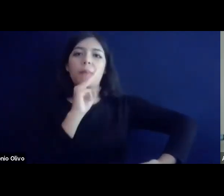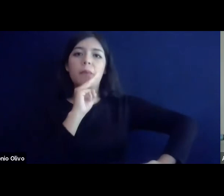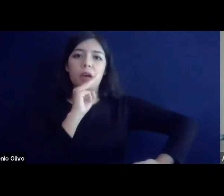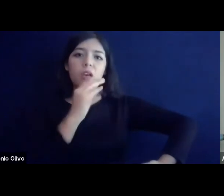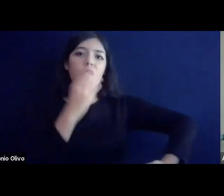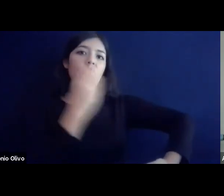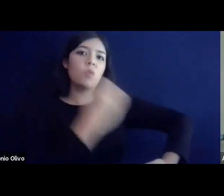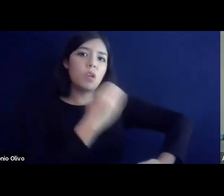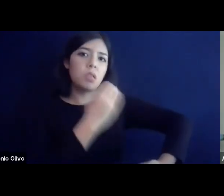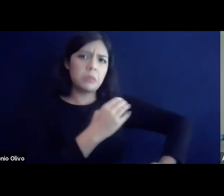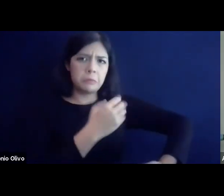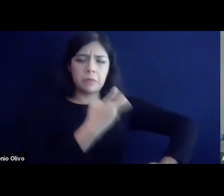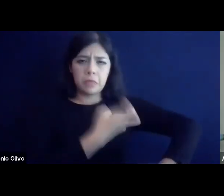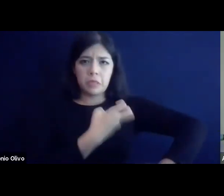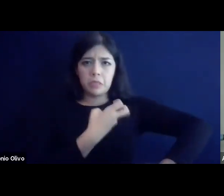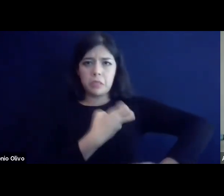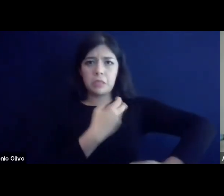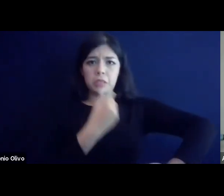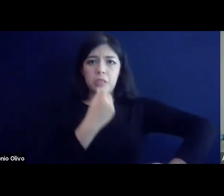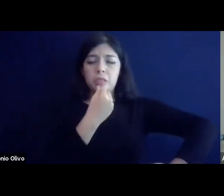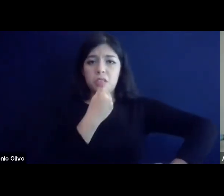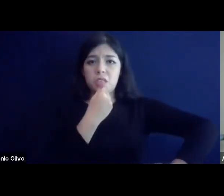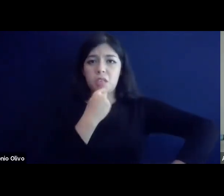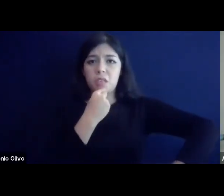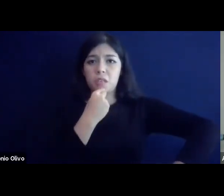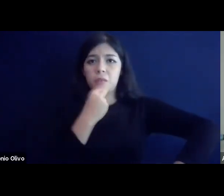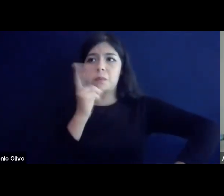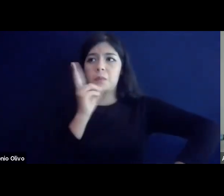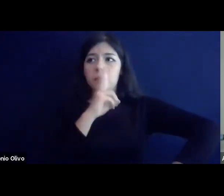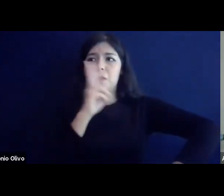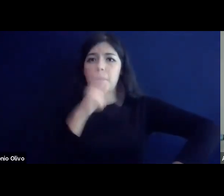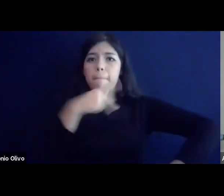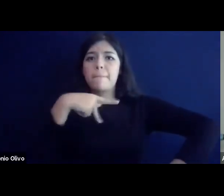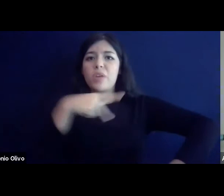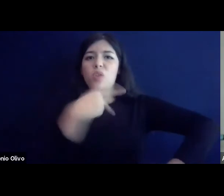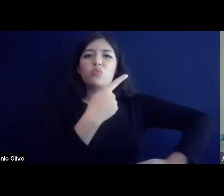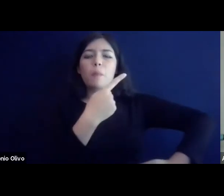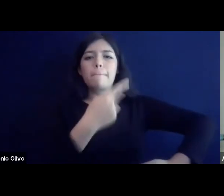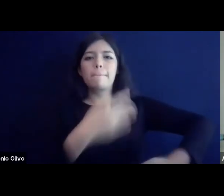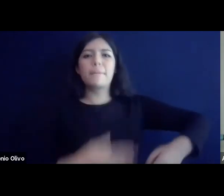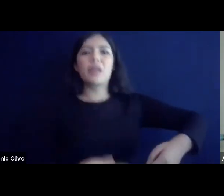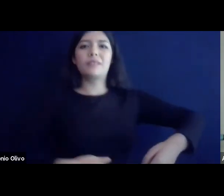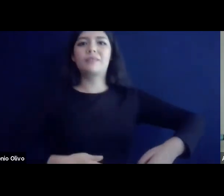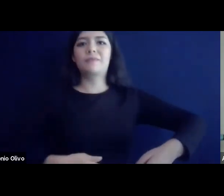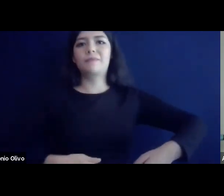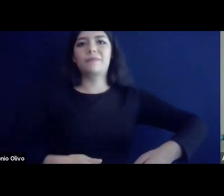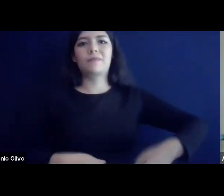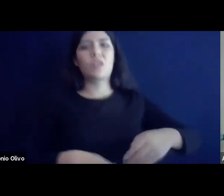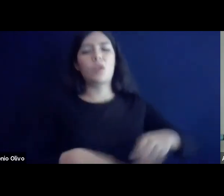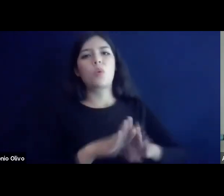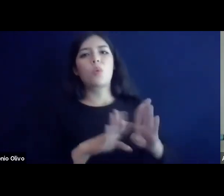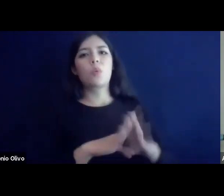niño respira, el niño está inflando la panza, o sea, el niño no se deja, ¿no? Esa es una